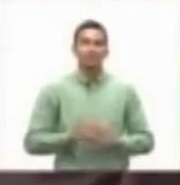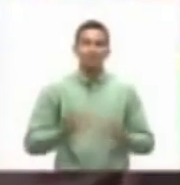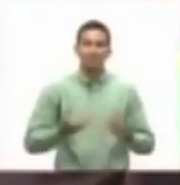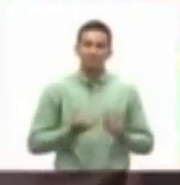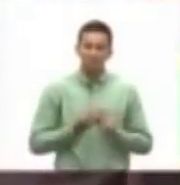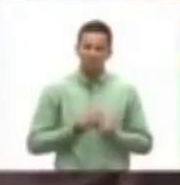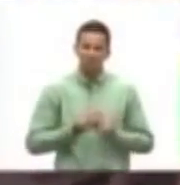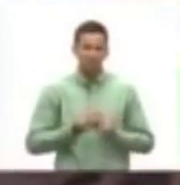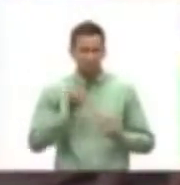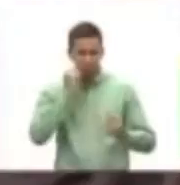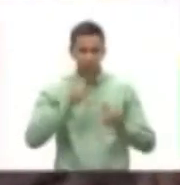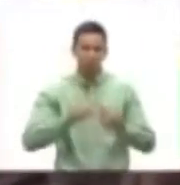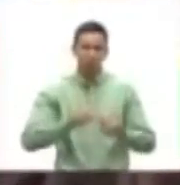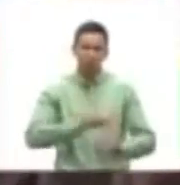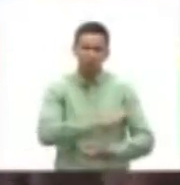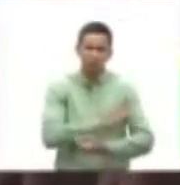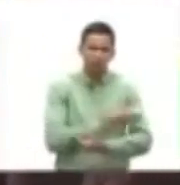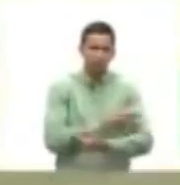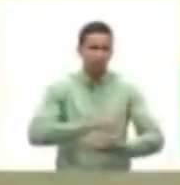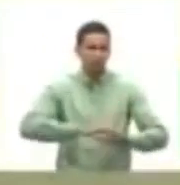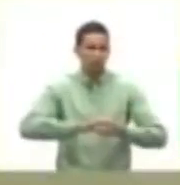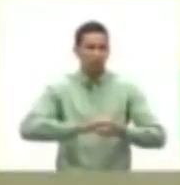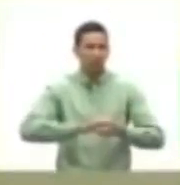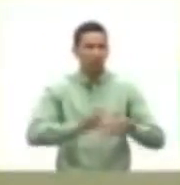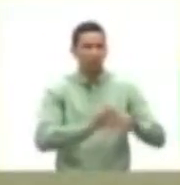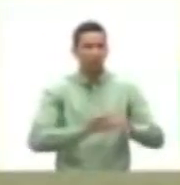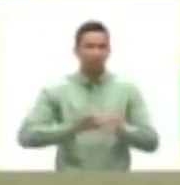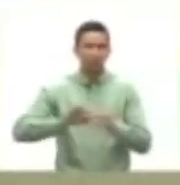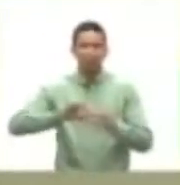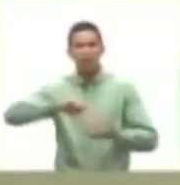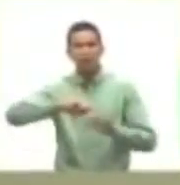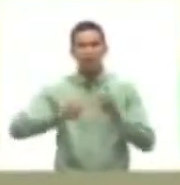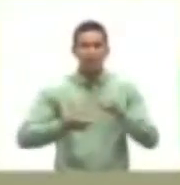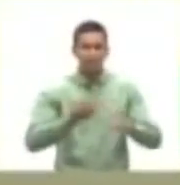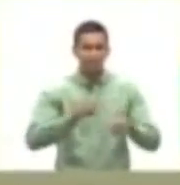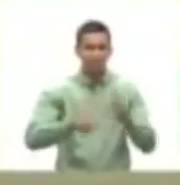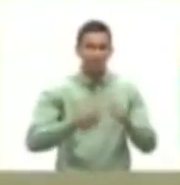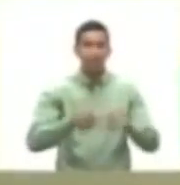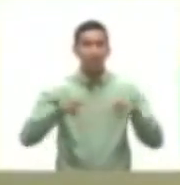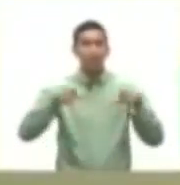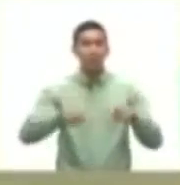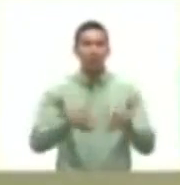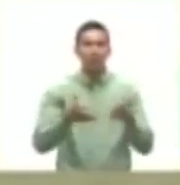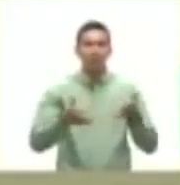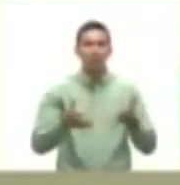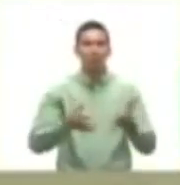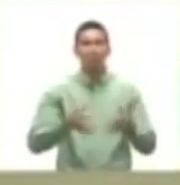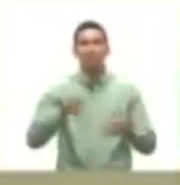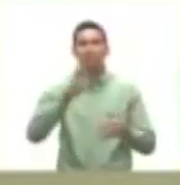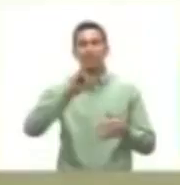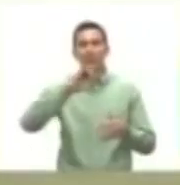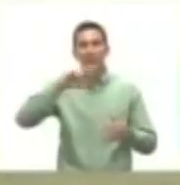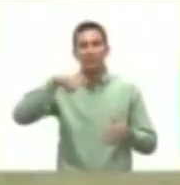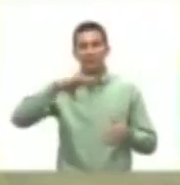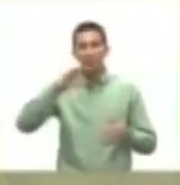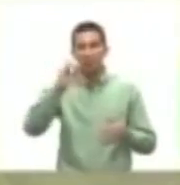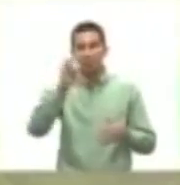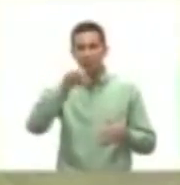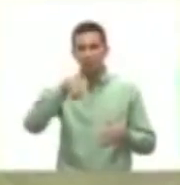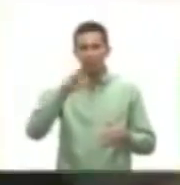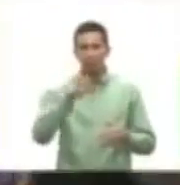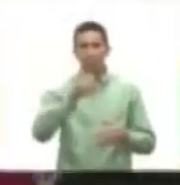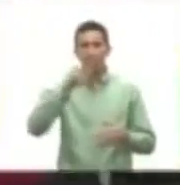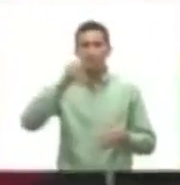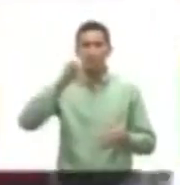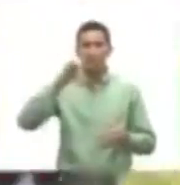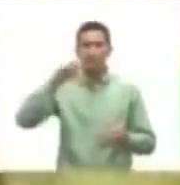fortalezcamos los lazos de la amistad. El escenario escogido es el Rincón Latino al suroriente de Barranquilla y donde todos los fines de